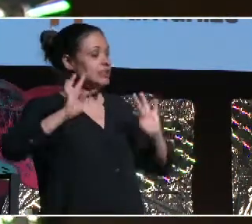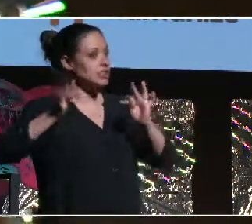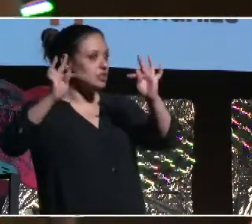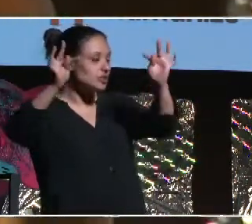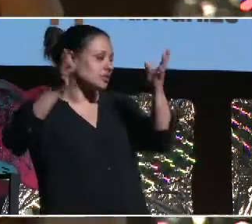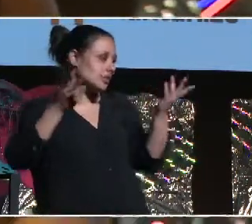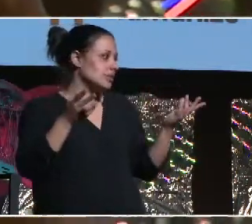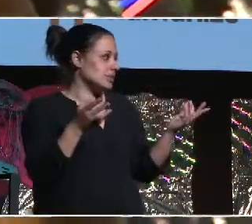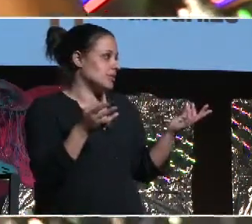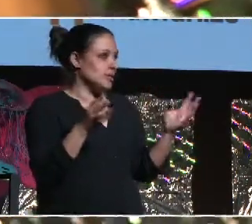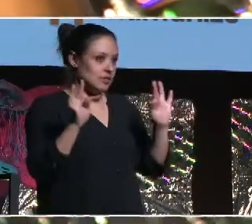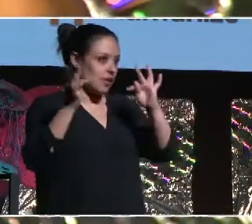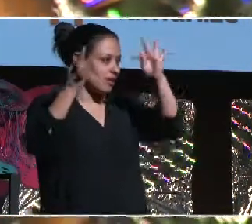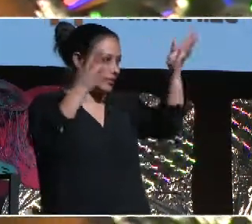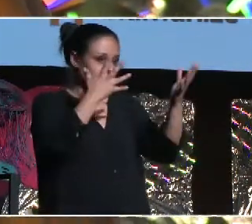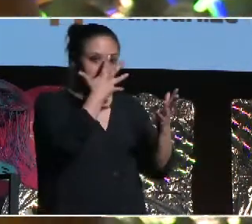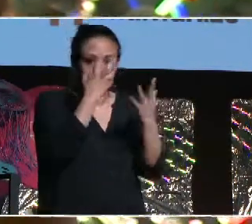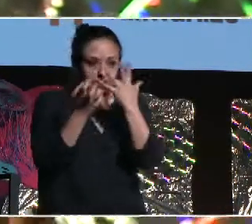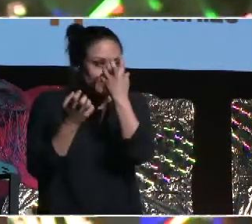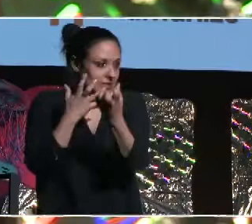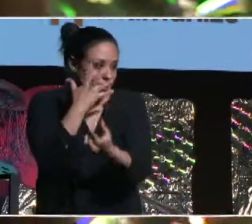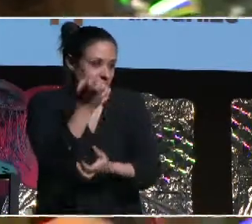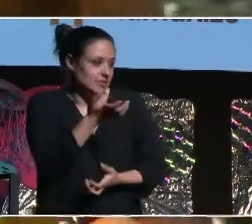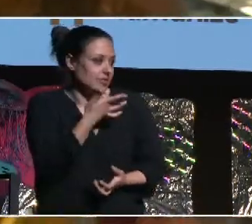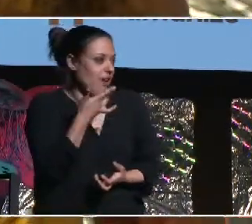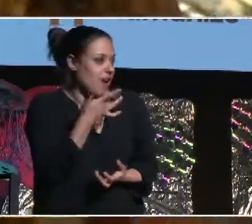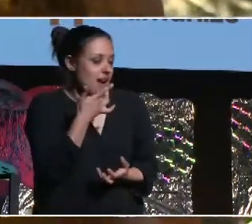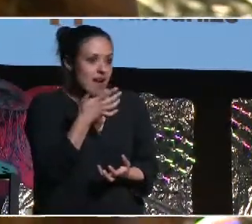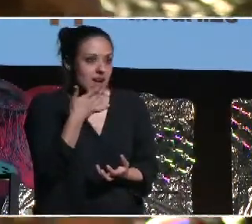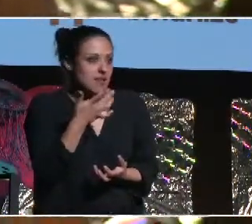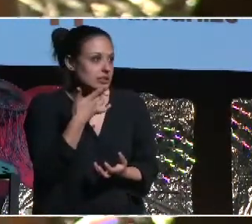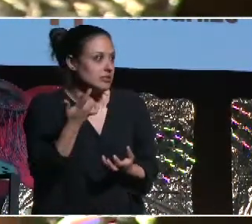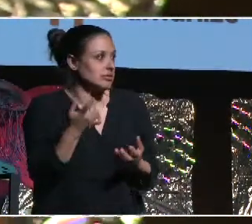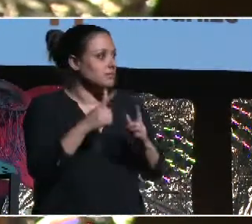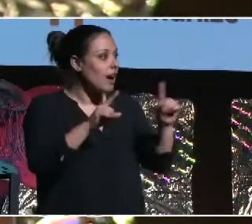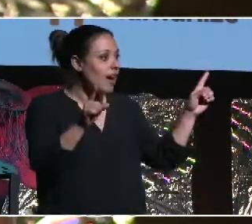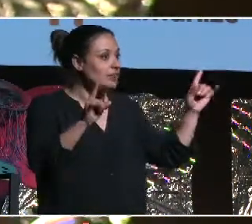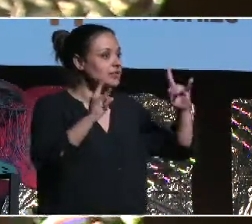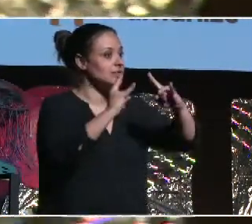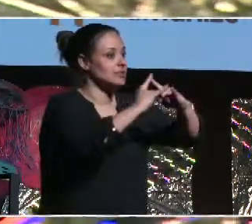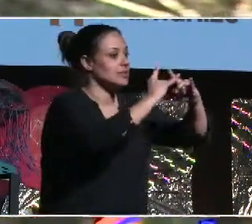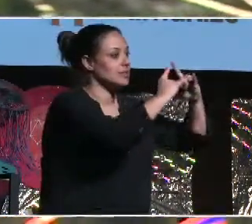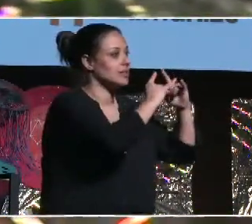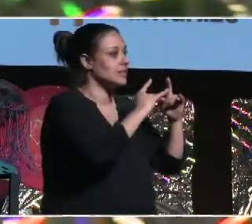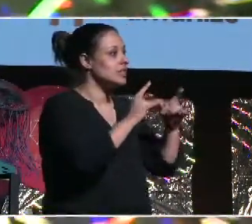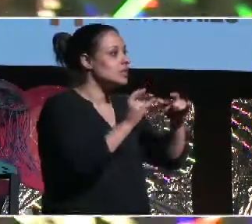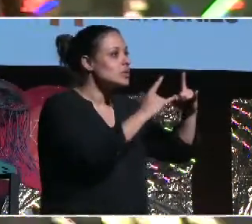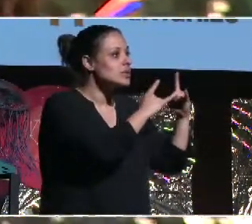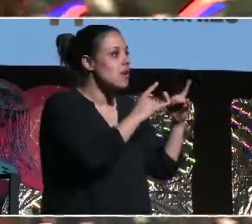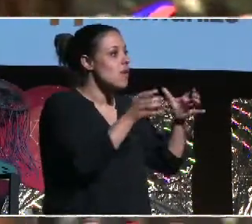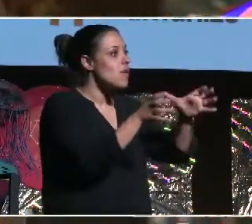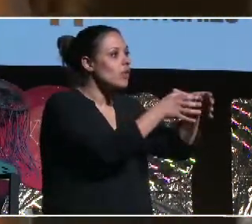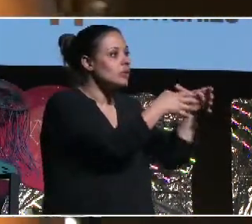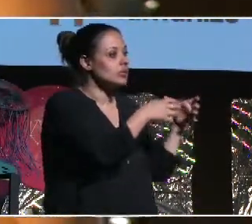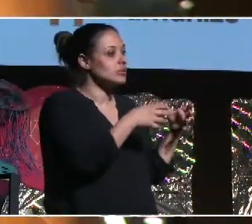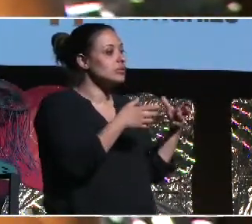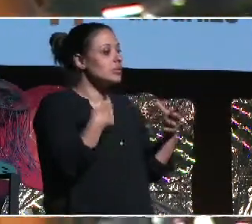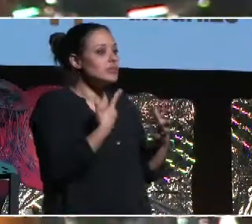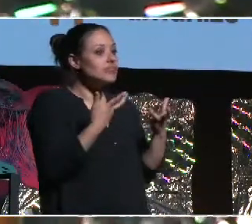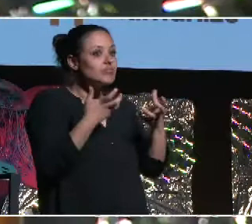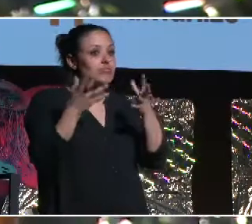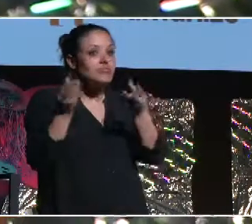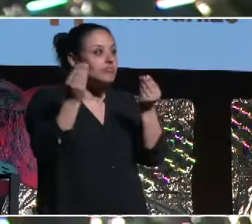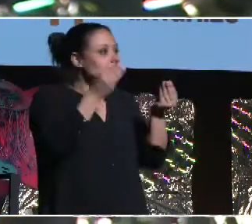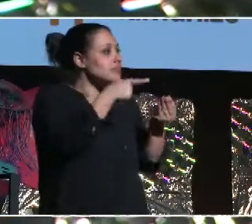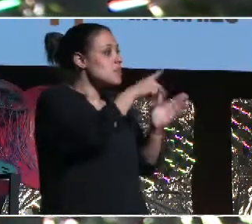que suena muy atractivo y que dentro de las organizaciones queremos como mostrar nuestros proyectos, nuestras apps y demás.